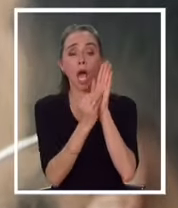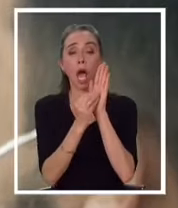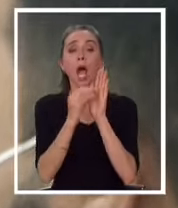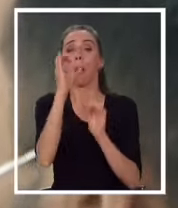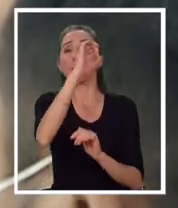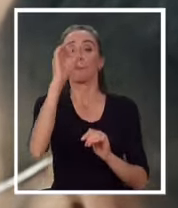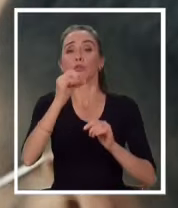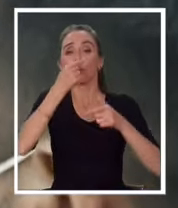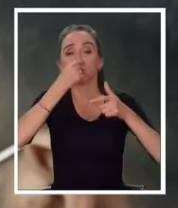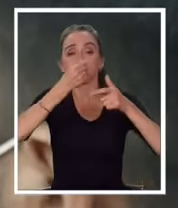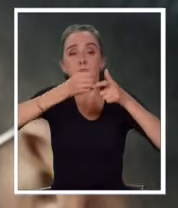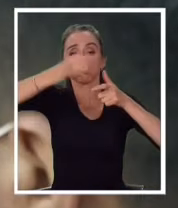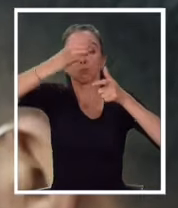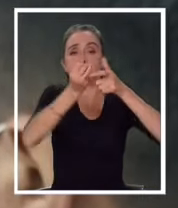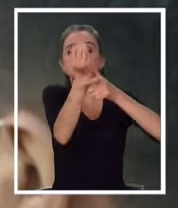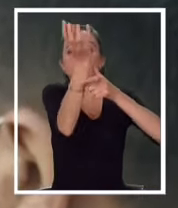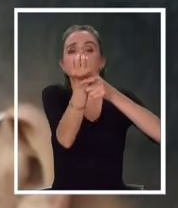emisiones